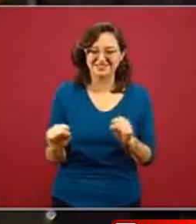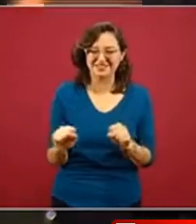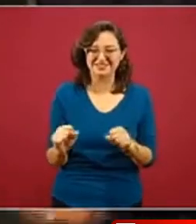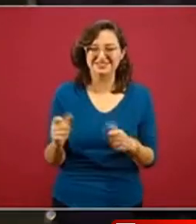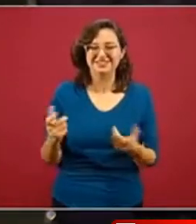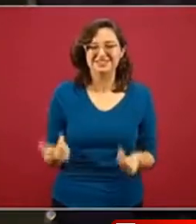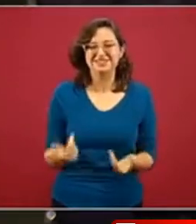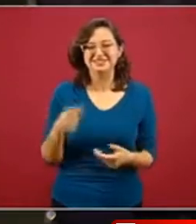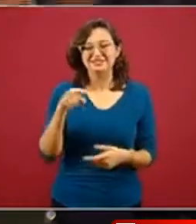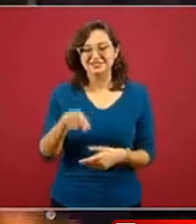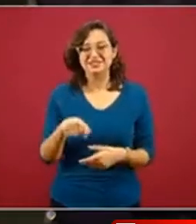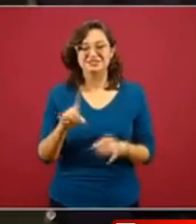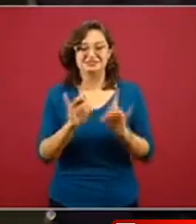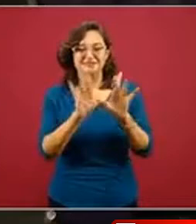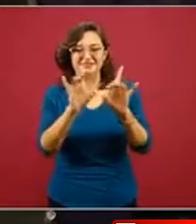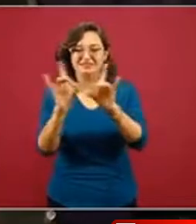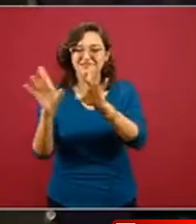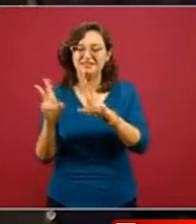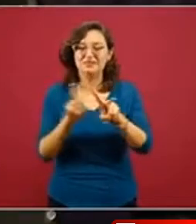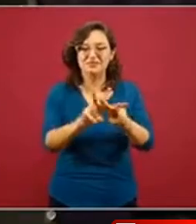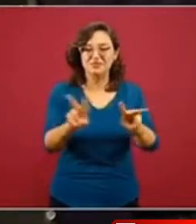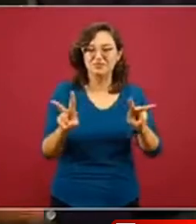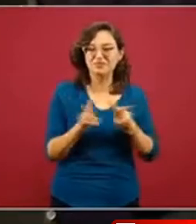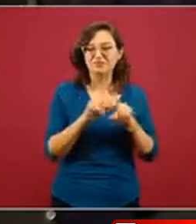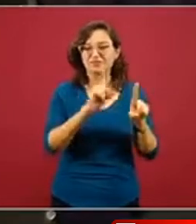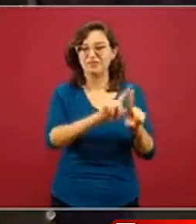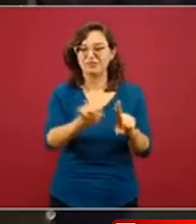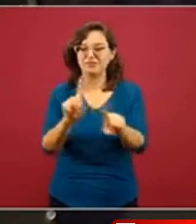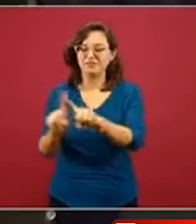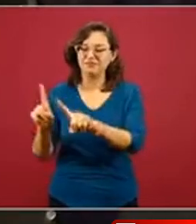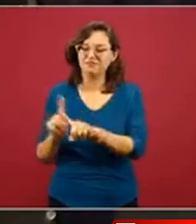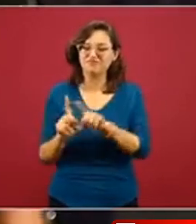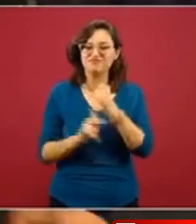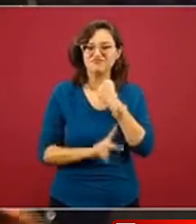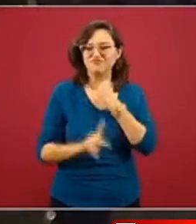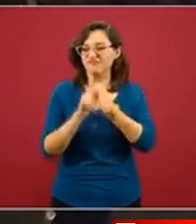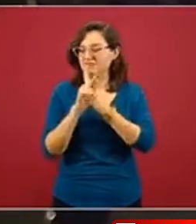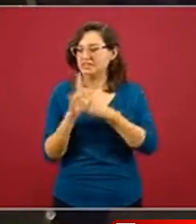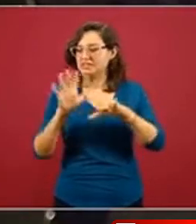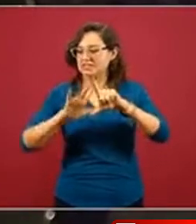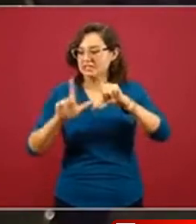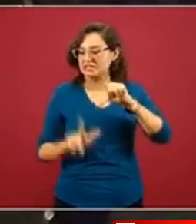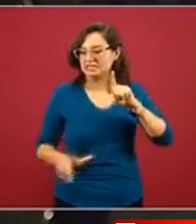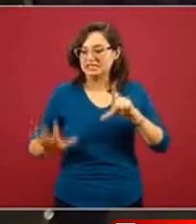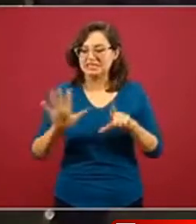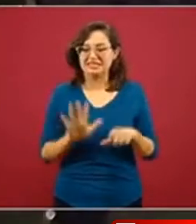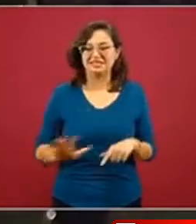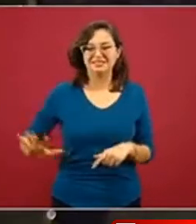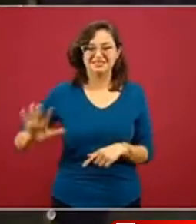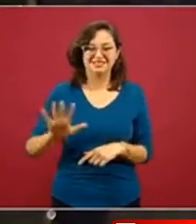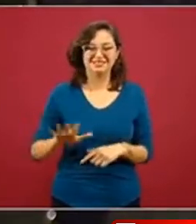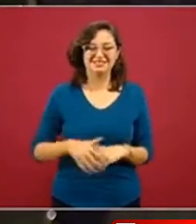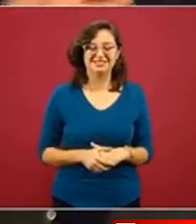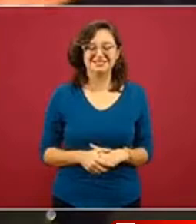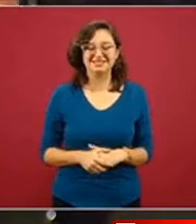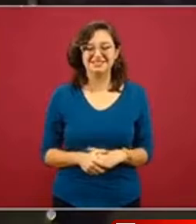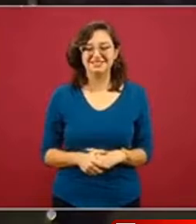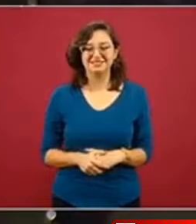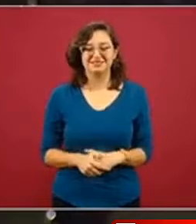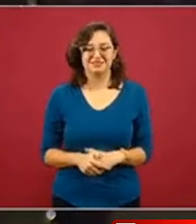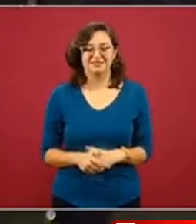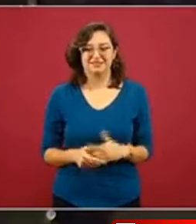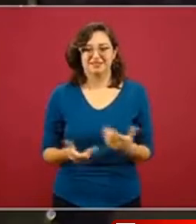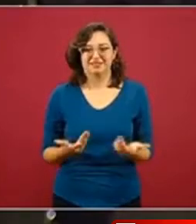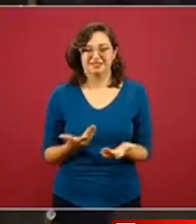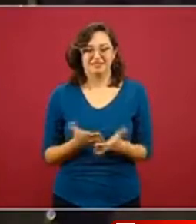porque conocemos la vulnerabilidad del país y de esta zona en la que está México, y si de pronto, no sé, me encuentro